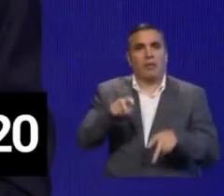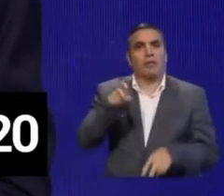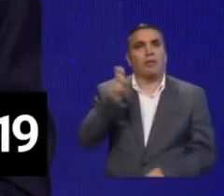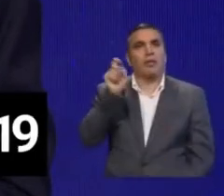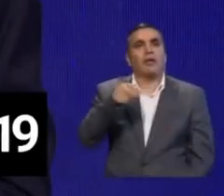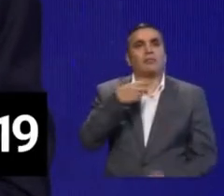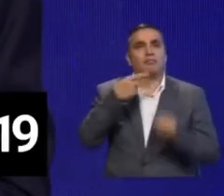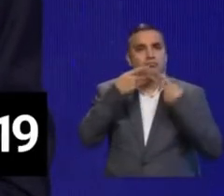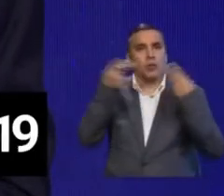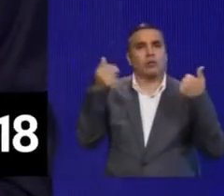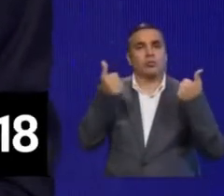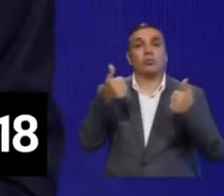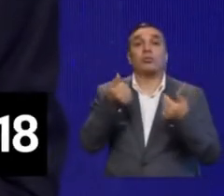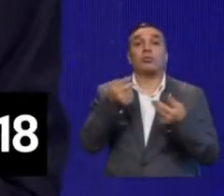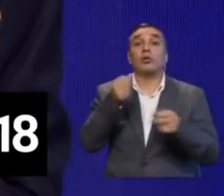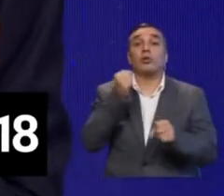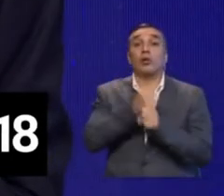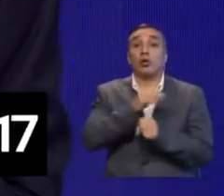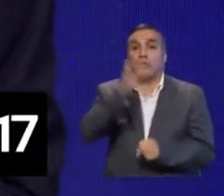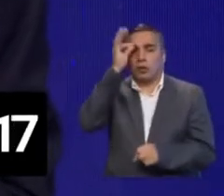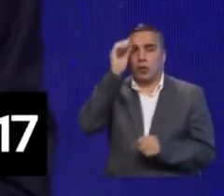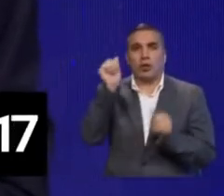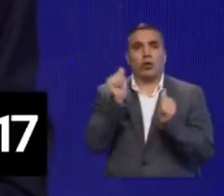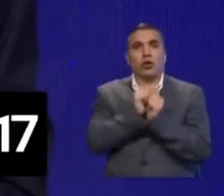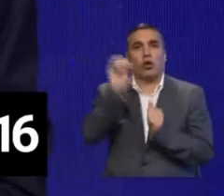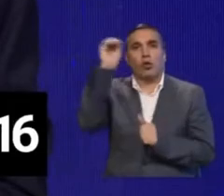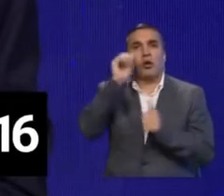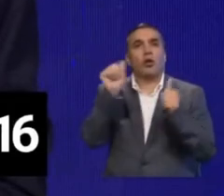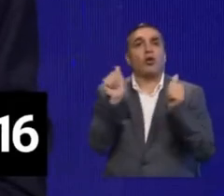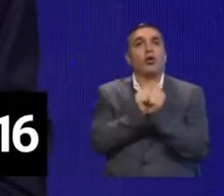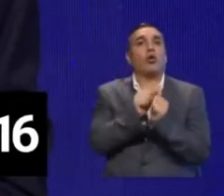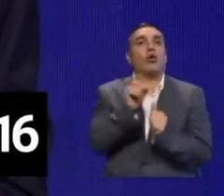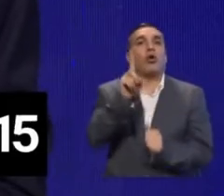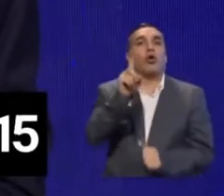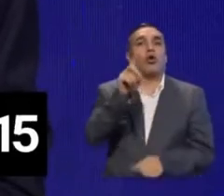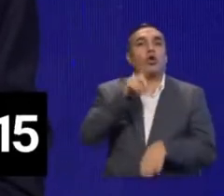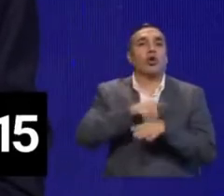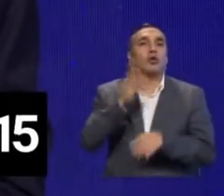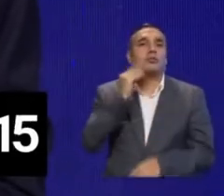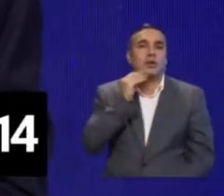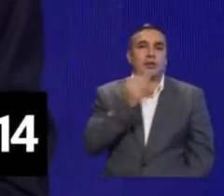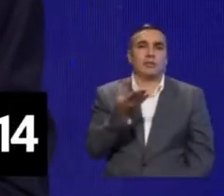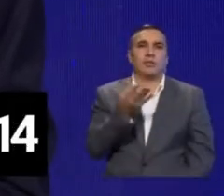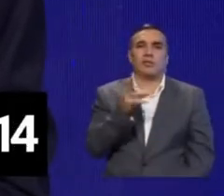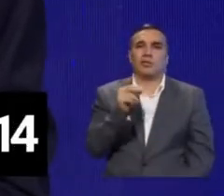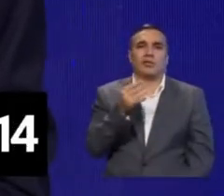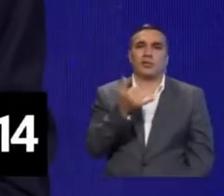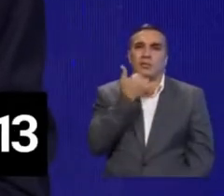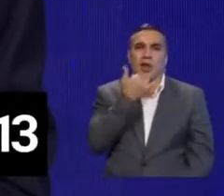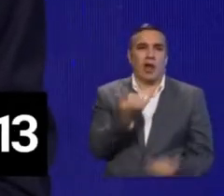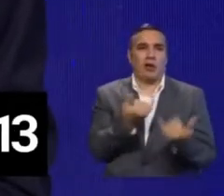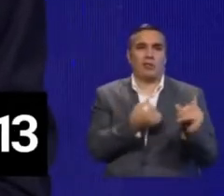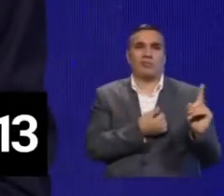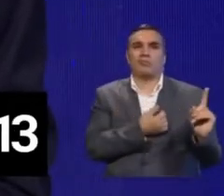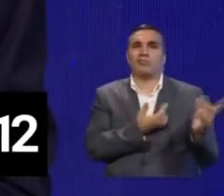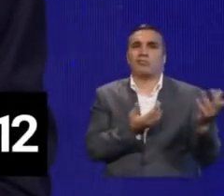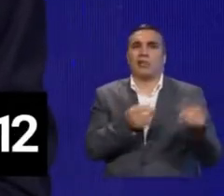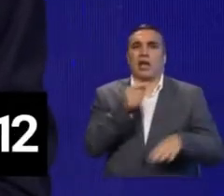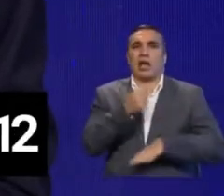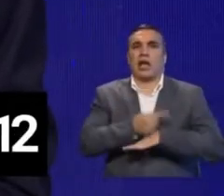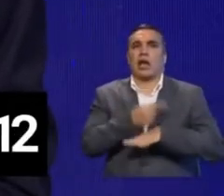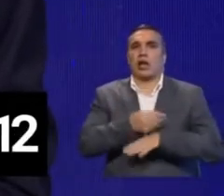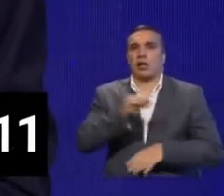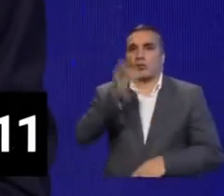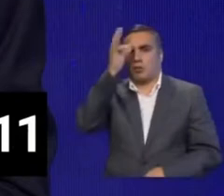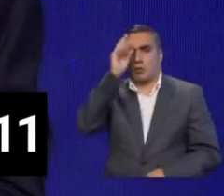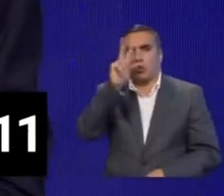manejados con criterio especializado y médico y no la barbaridad que tenemos ahora de gerentes de